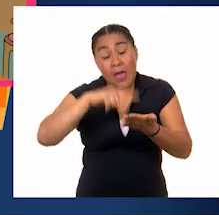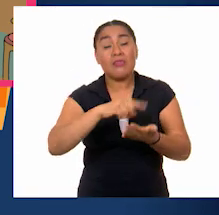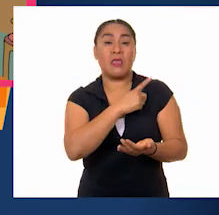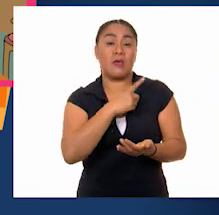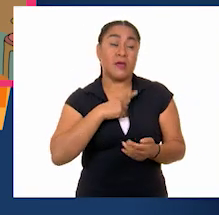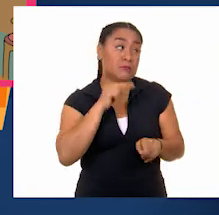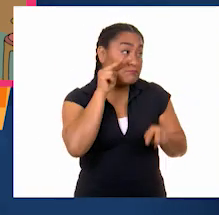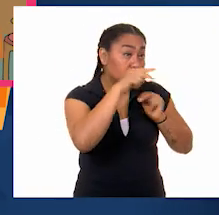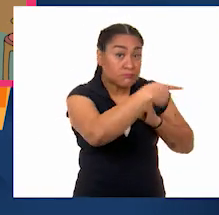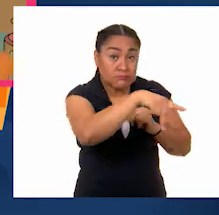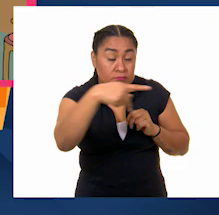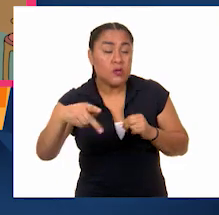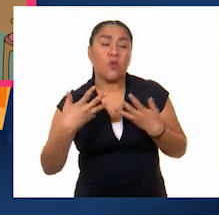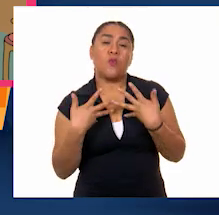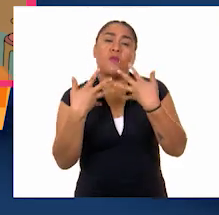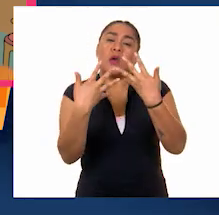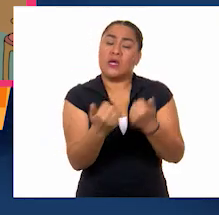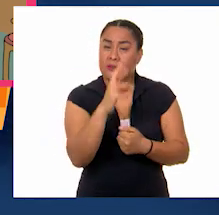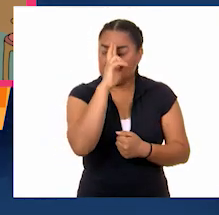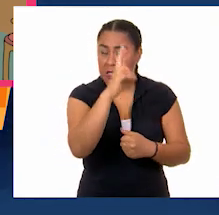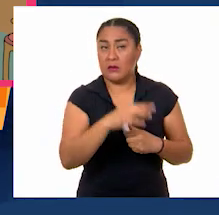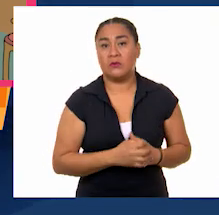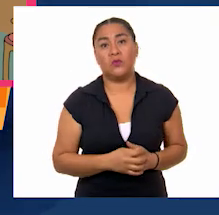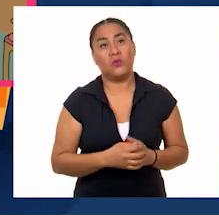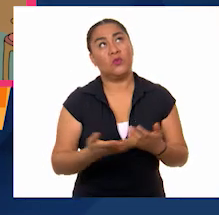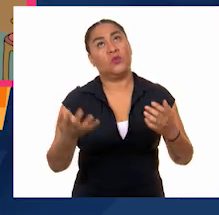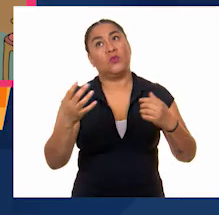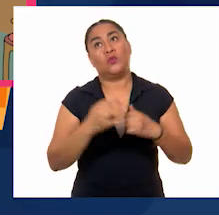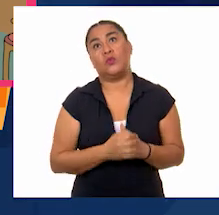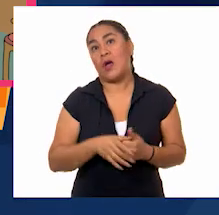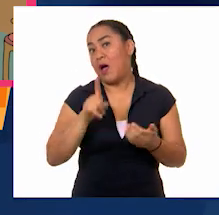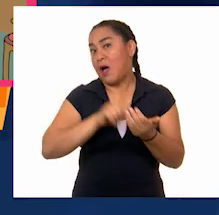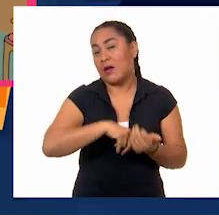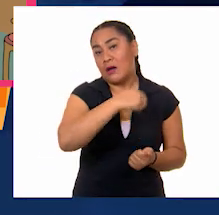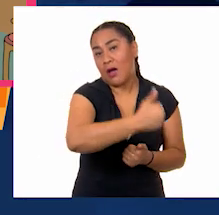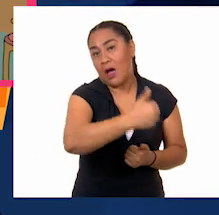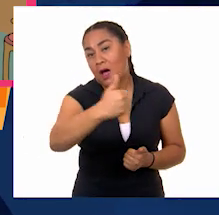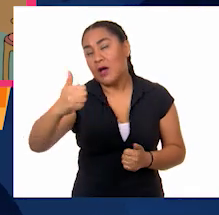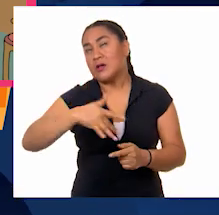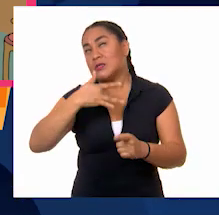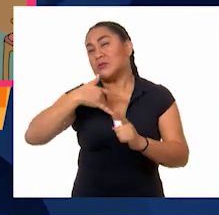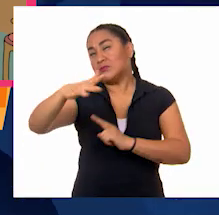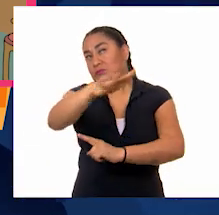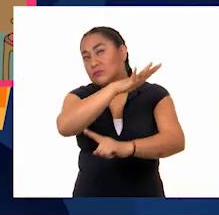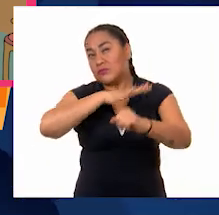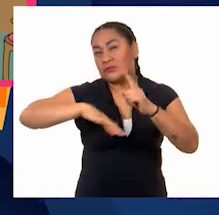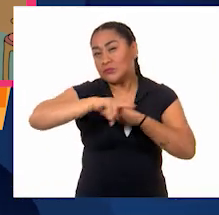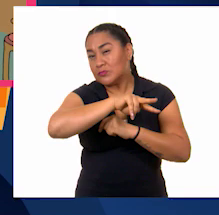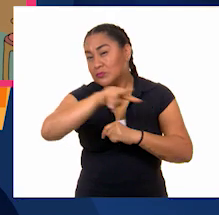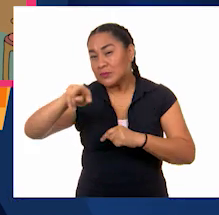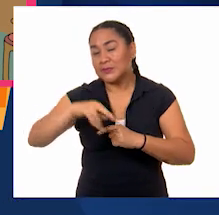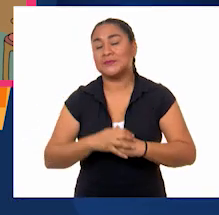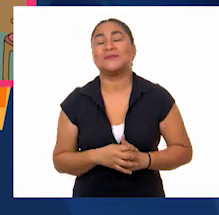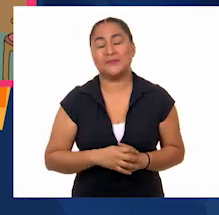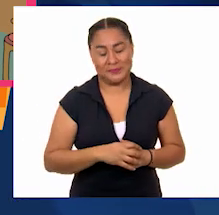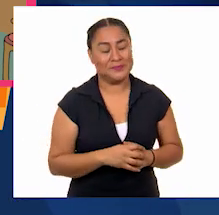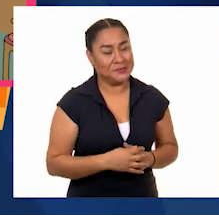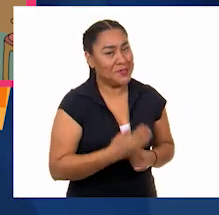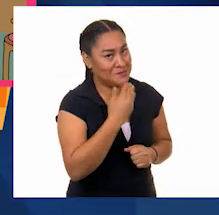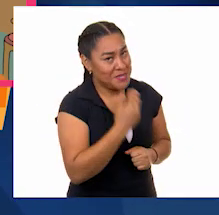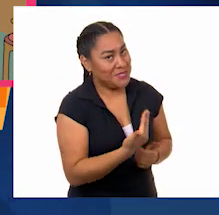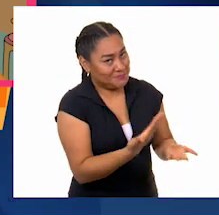respetar. No, pues cada cabeza es un cosmos. Muy bien, Cupertino, muy